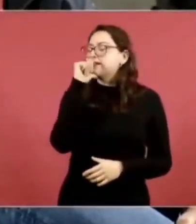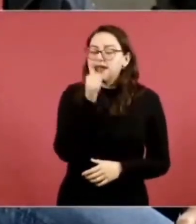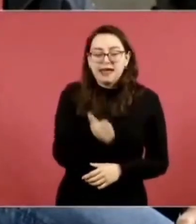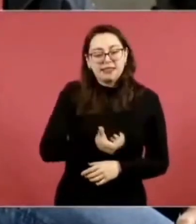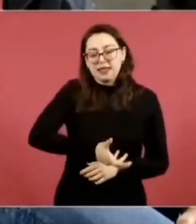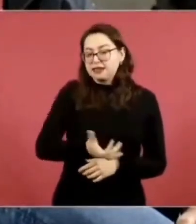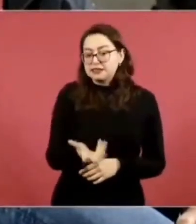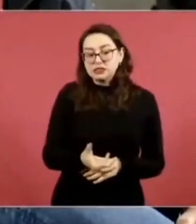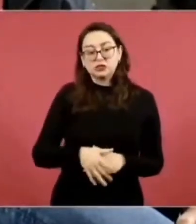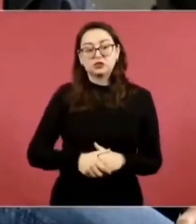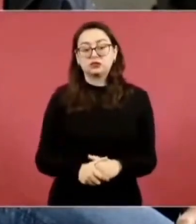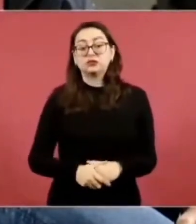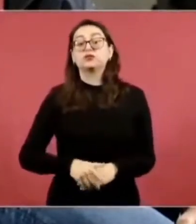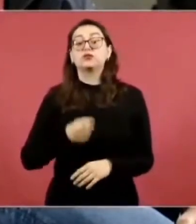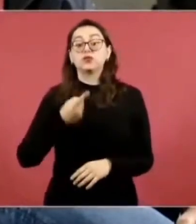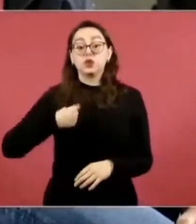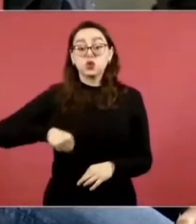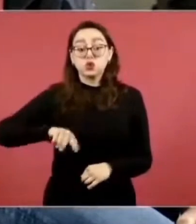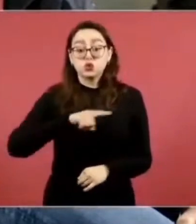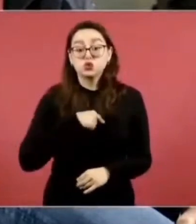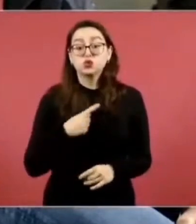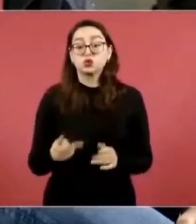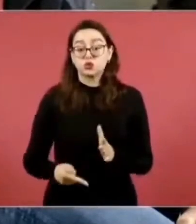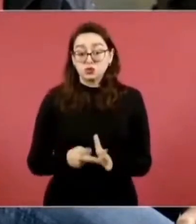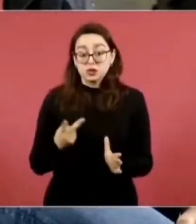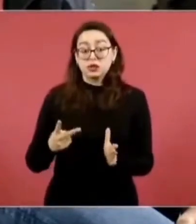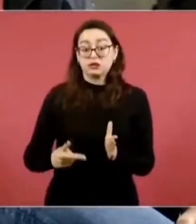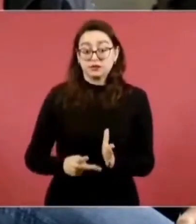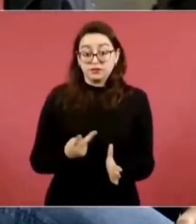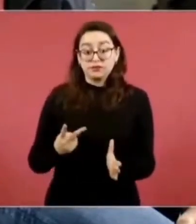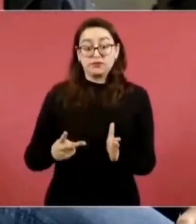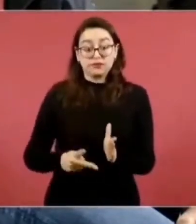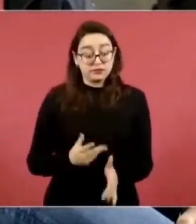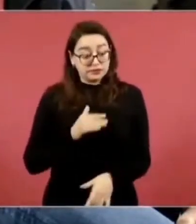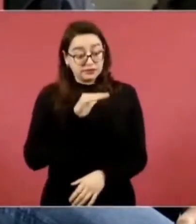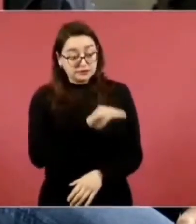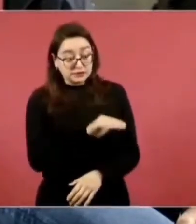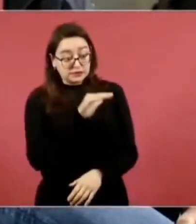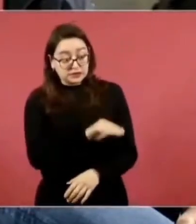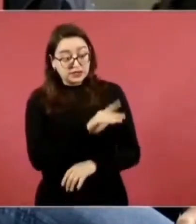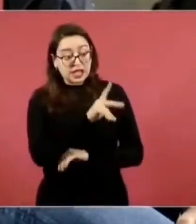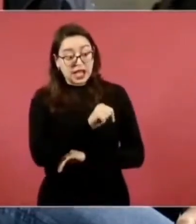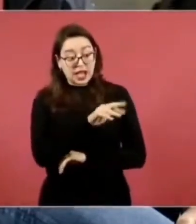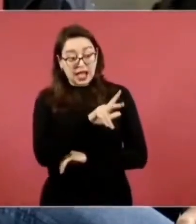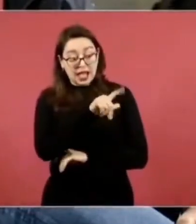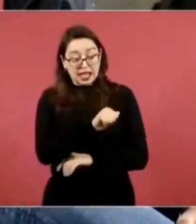Todas las veces que nosotros o otros medios entrevistamos a la señora Carla Quintana,